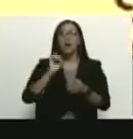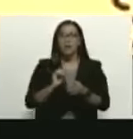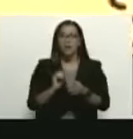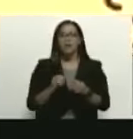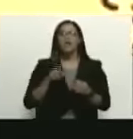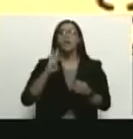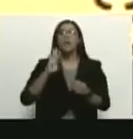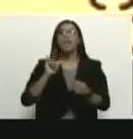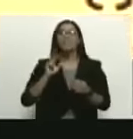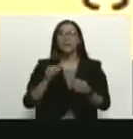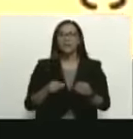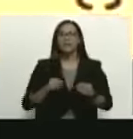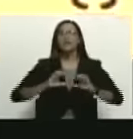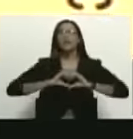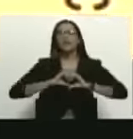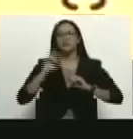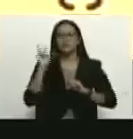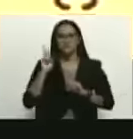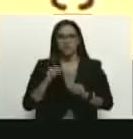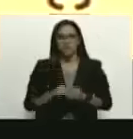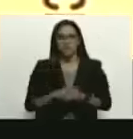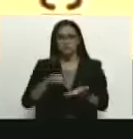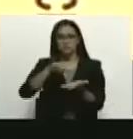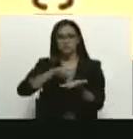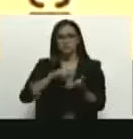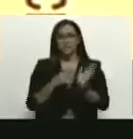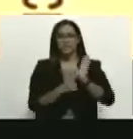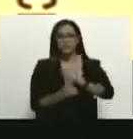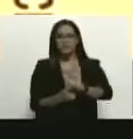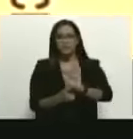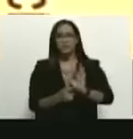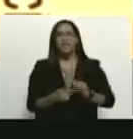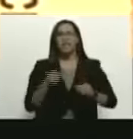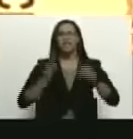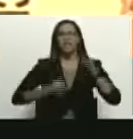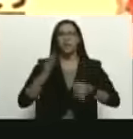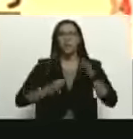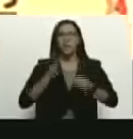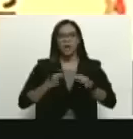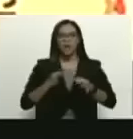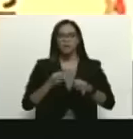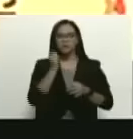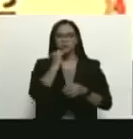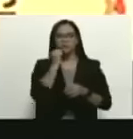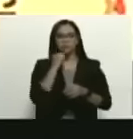pleno corazón de Venezuela. Y así lo expusieron ante el tribunal arbitral.